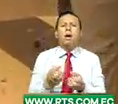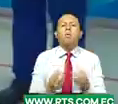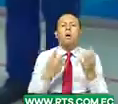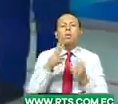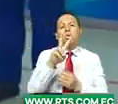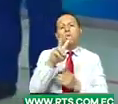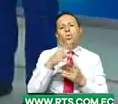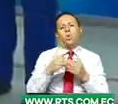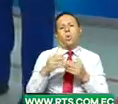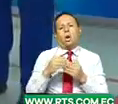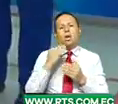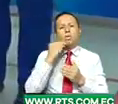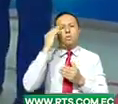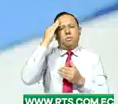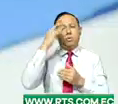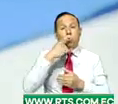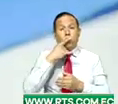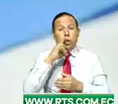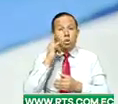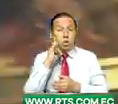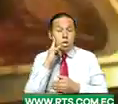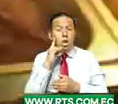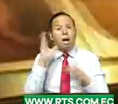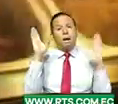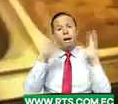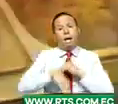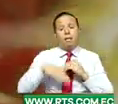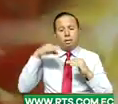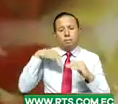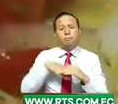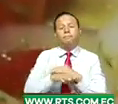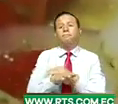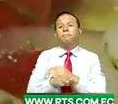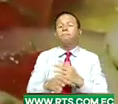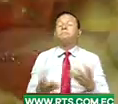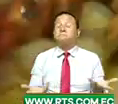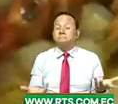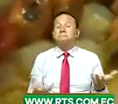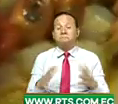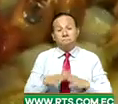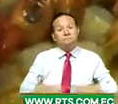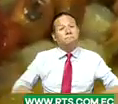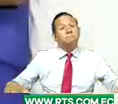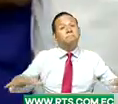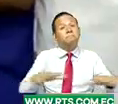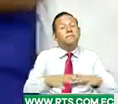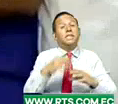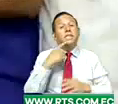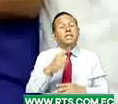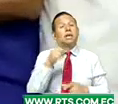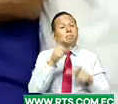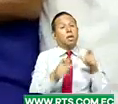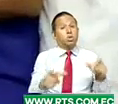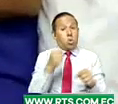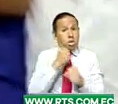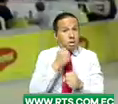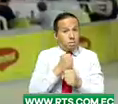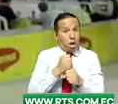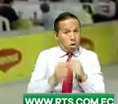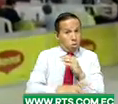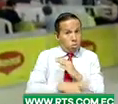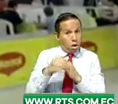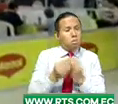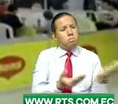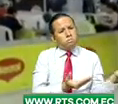niños entran gratis. Raíces es un programa integral que busca apoyar a los propietarios de huecas y sus familias.